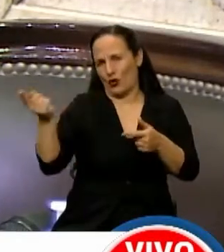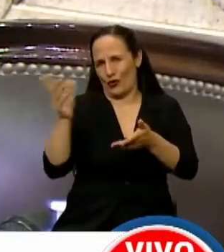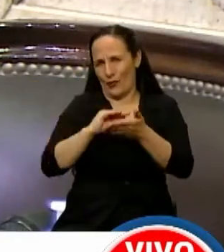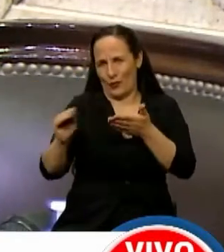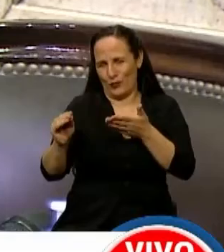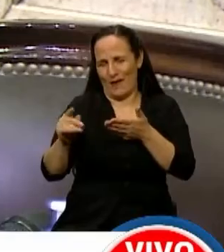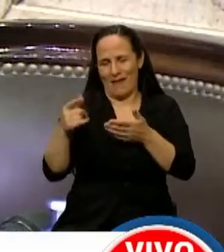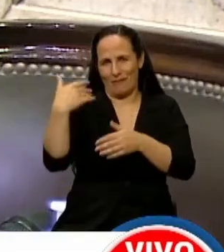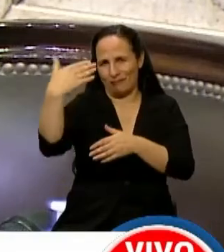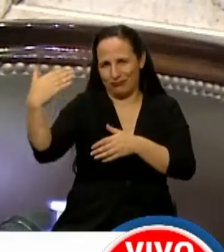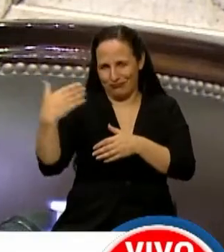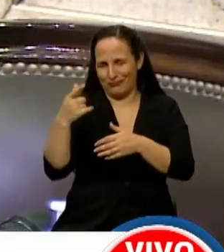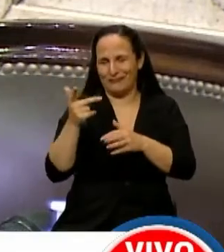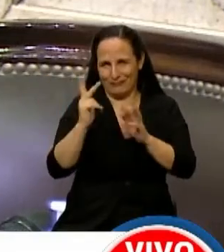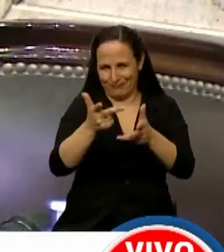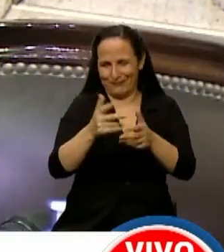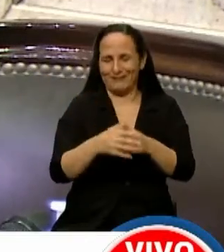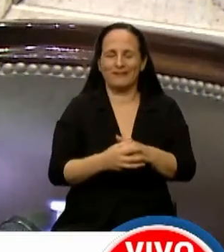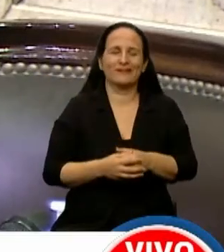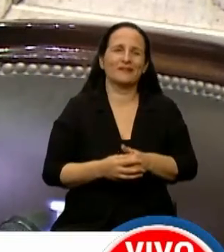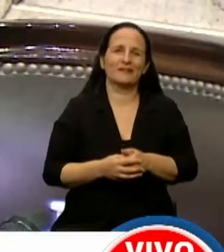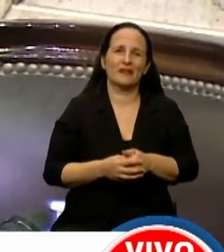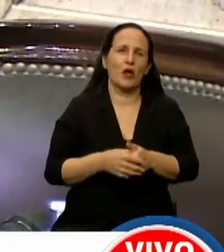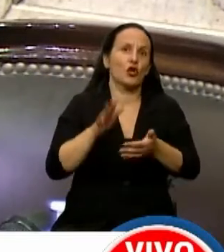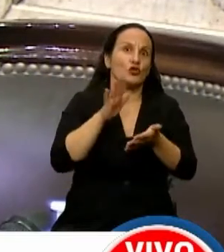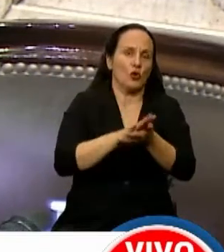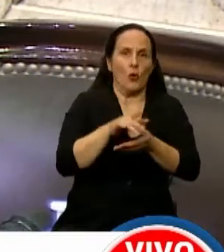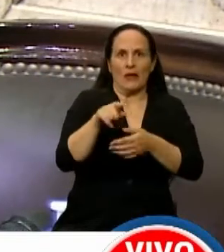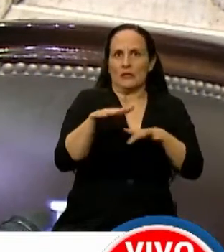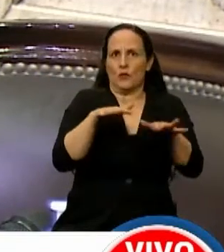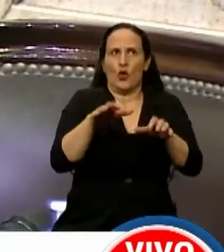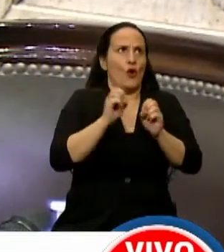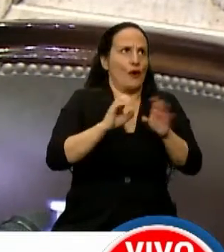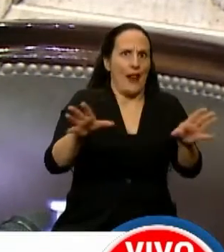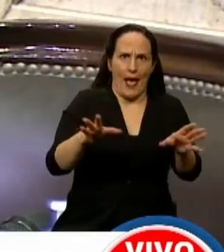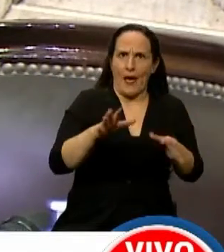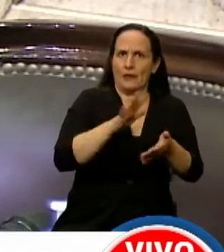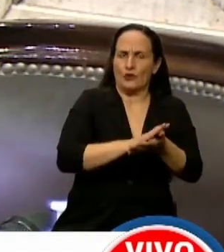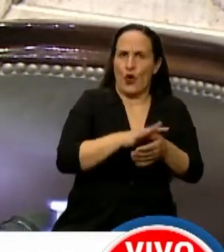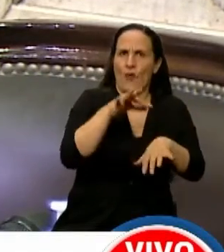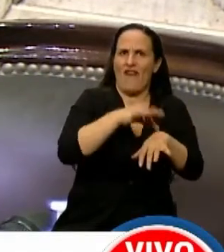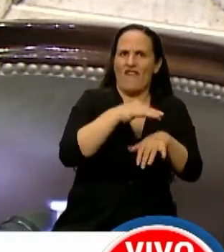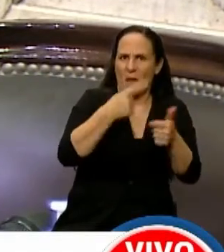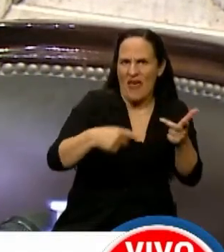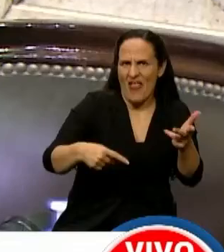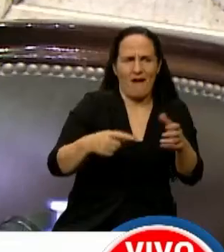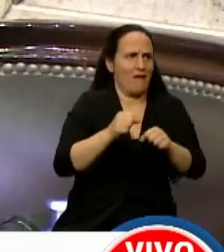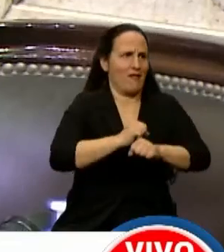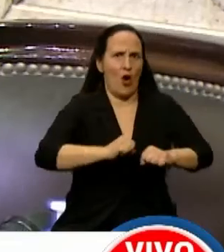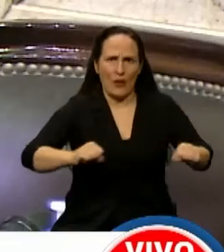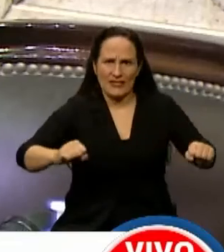diputadas que estuvieron exponiendo sobre la gravedad de lo que es la obesidad, de todas las enfermedades que